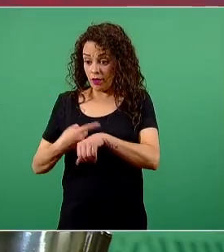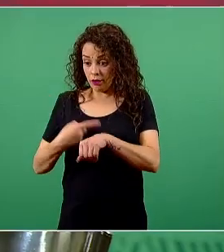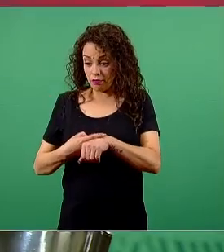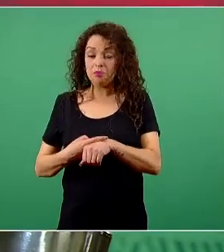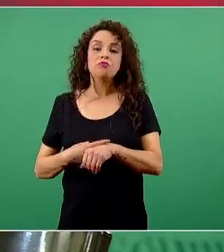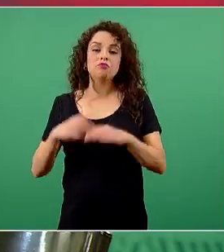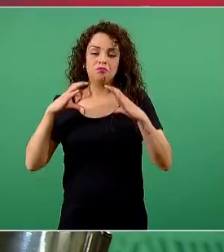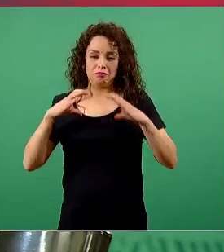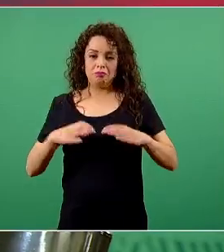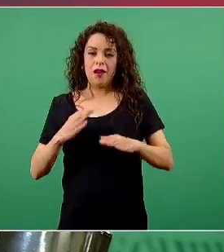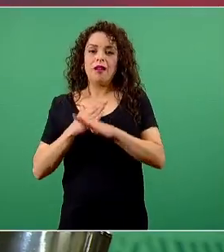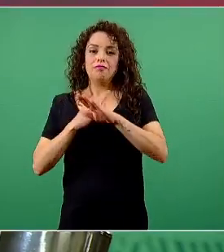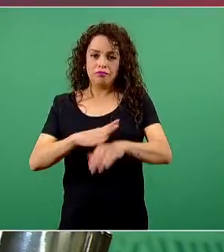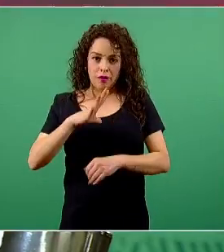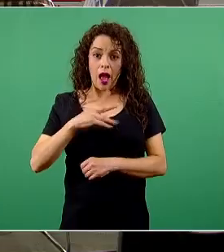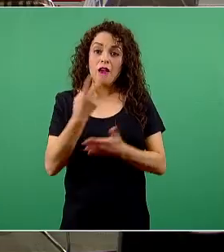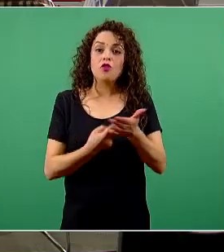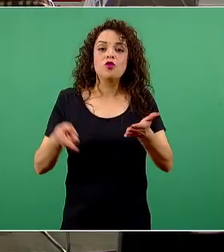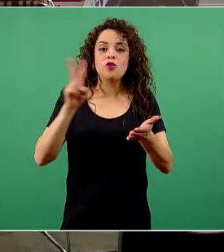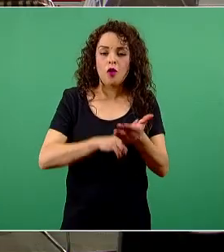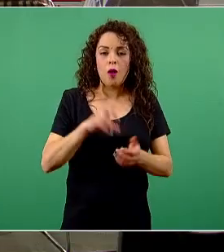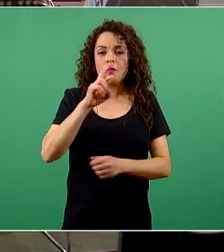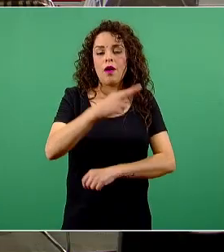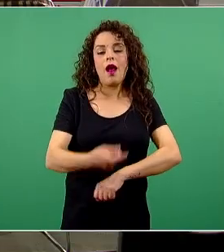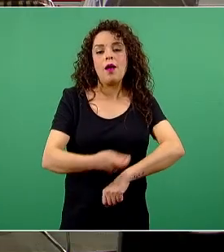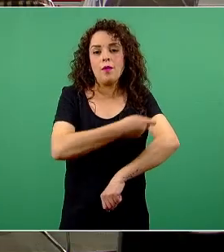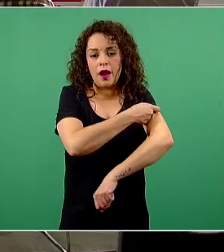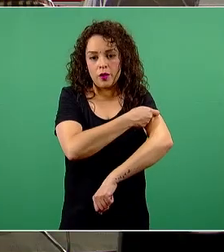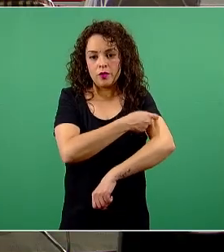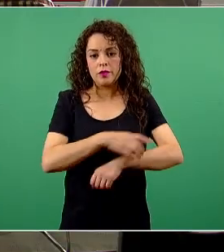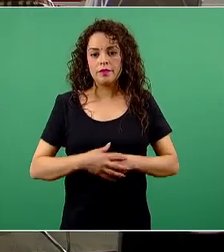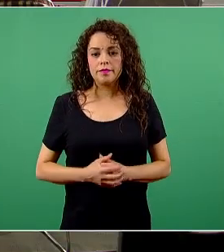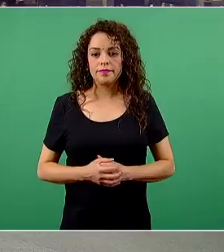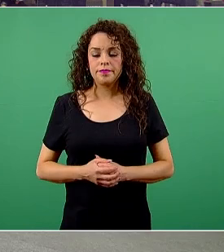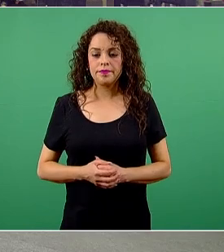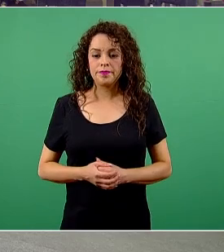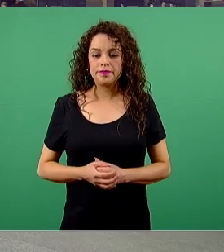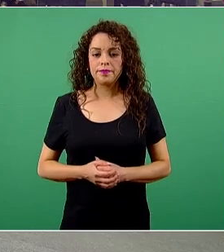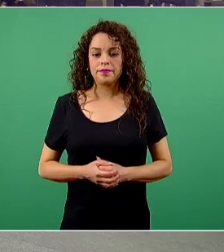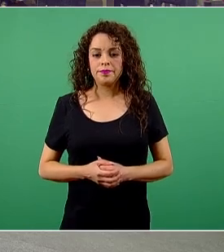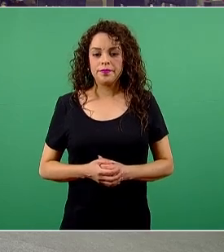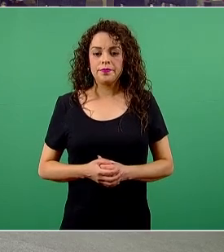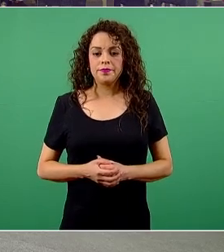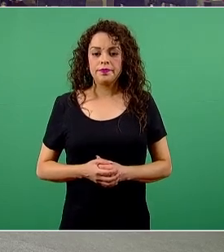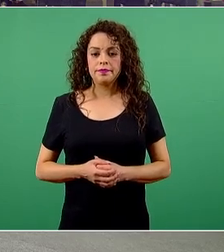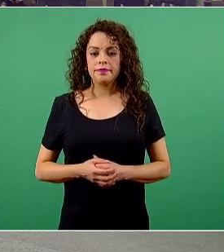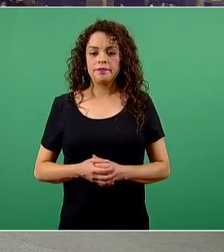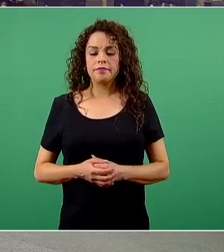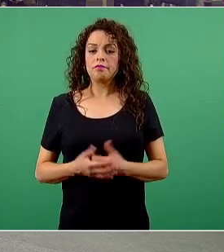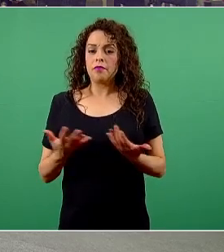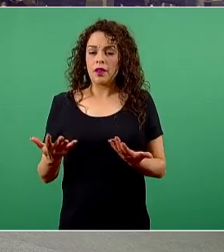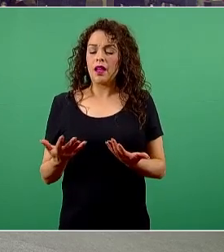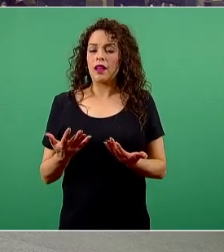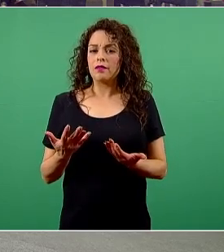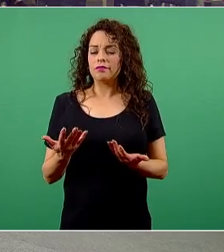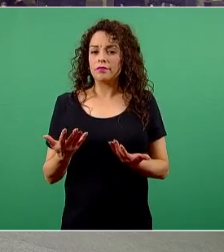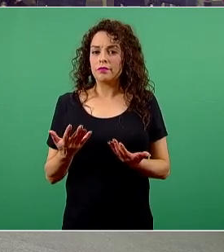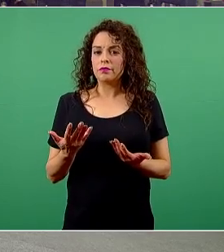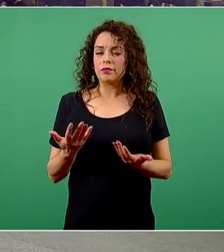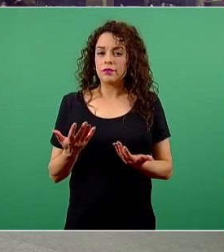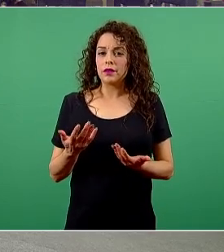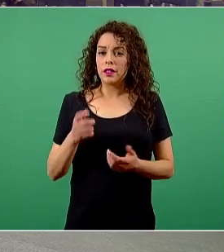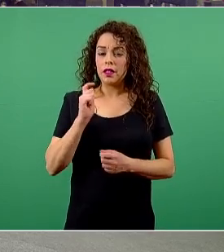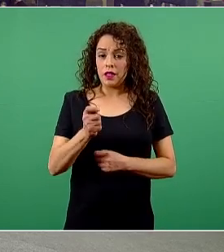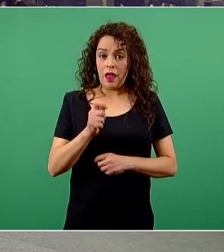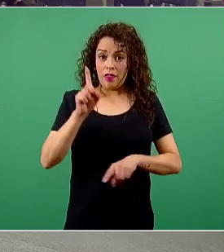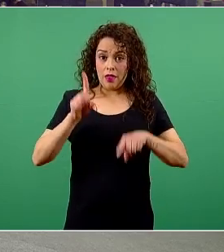mayor concentración de los anticuerpos en contra de la proteína de espiga. Entonces, ¿las inmunizaciones son diferentes dependiendo las